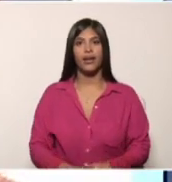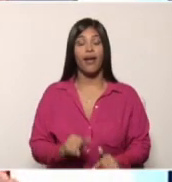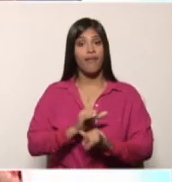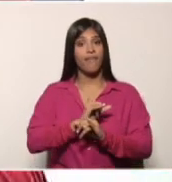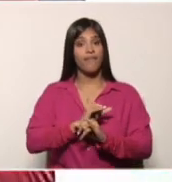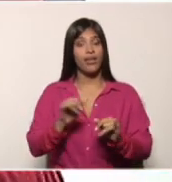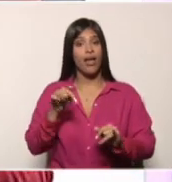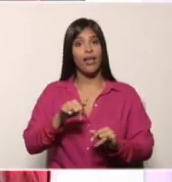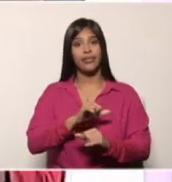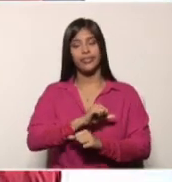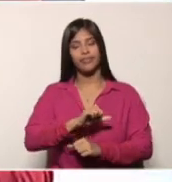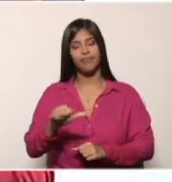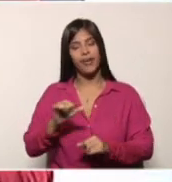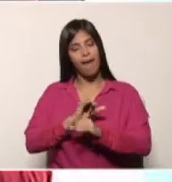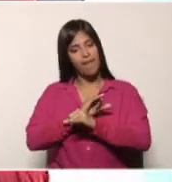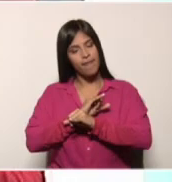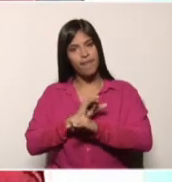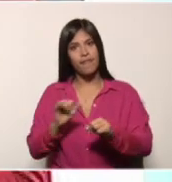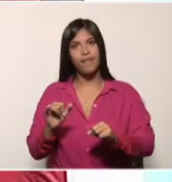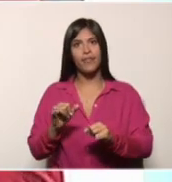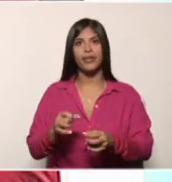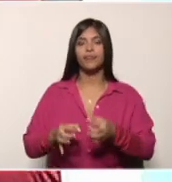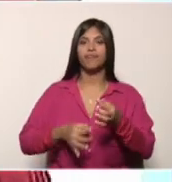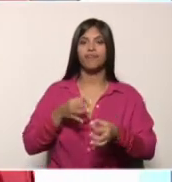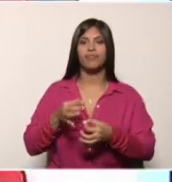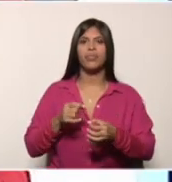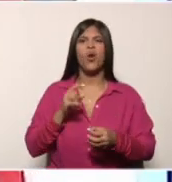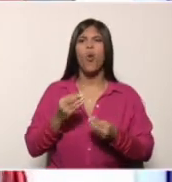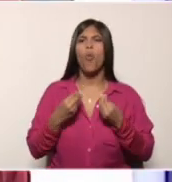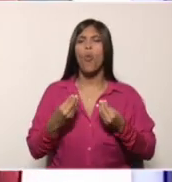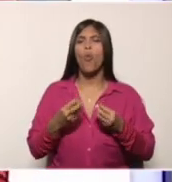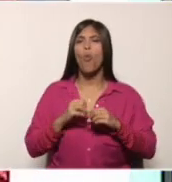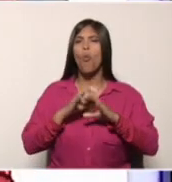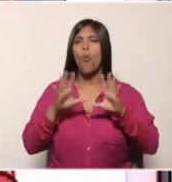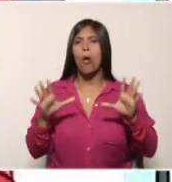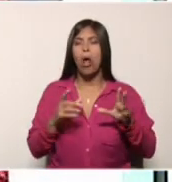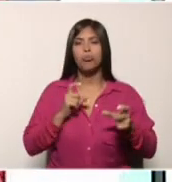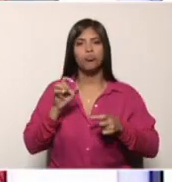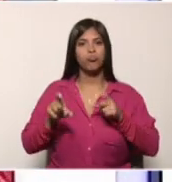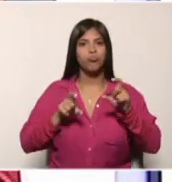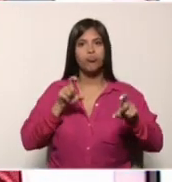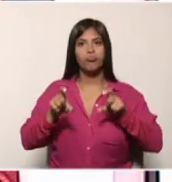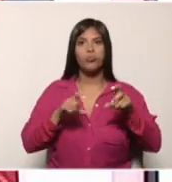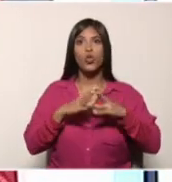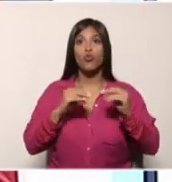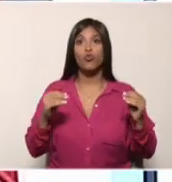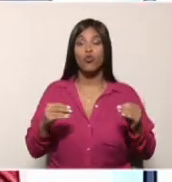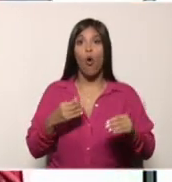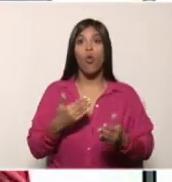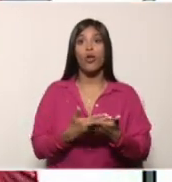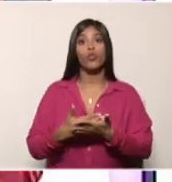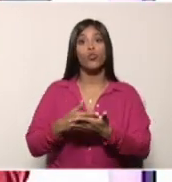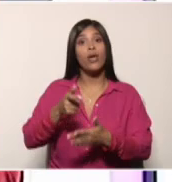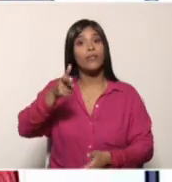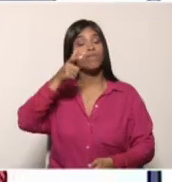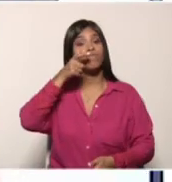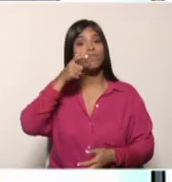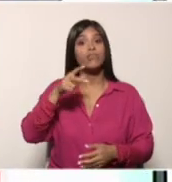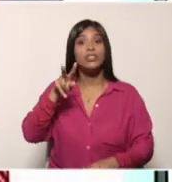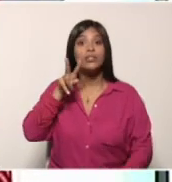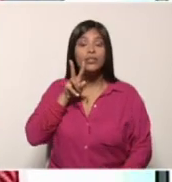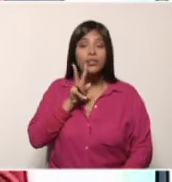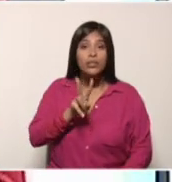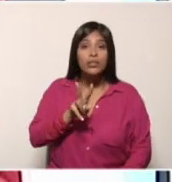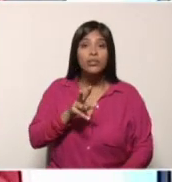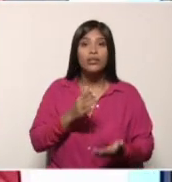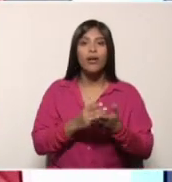finalizando esta semana, finalizando también este momento pedagógico. ¿Cuáles son esas orientaciones, recomendaciones para todos esos estudiantes que han estado muy atentos durante todo este proceso